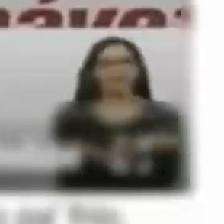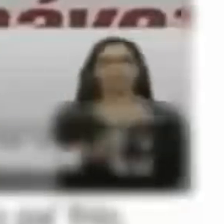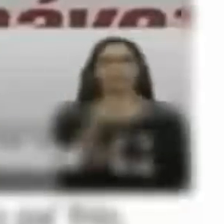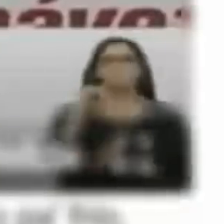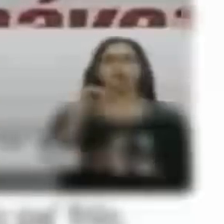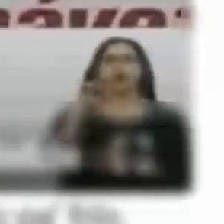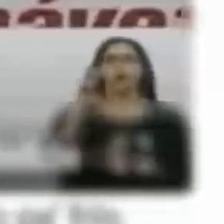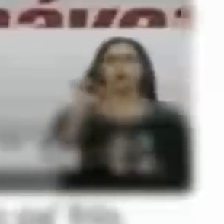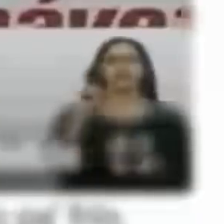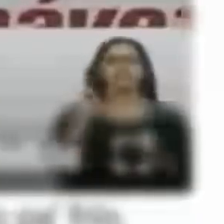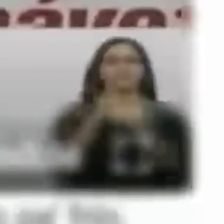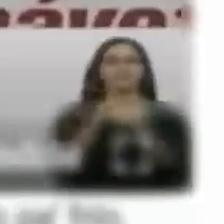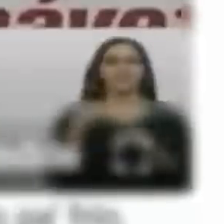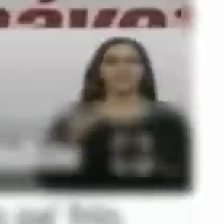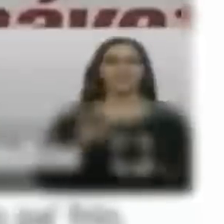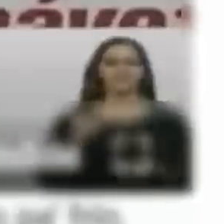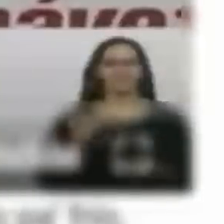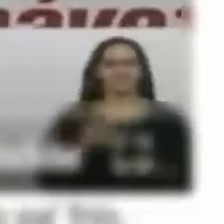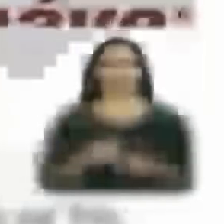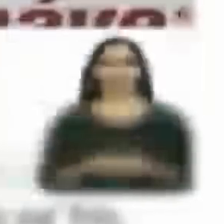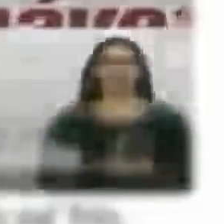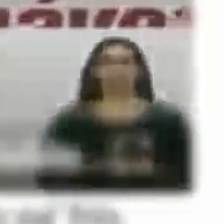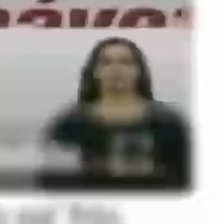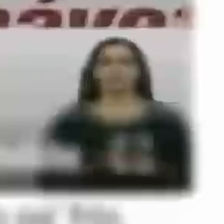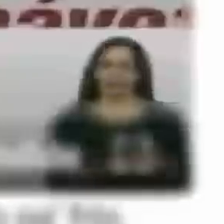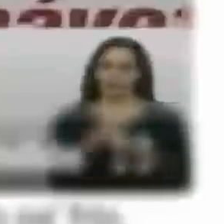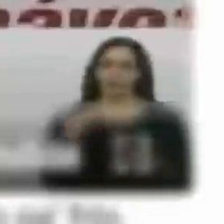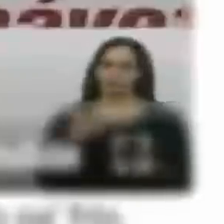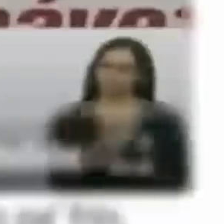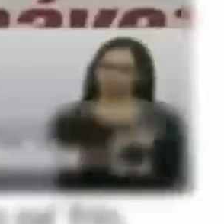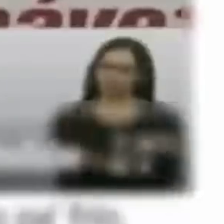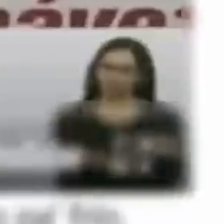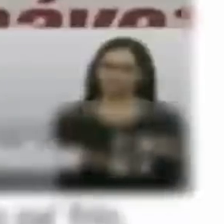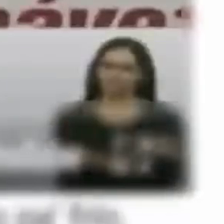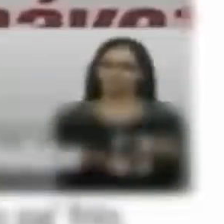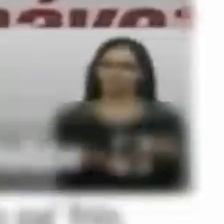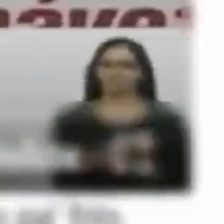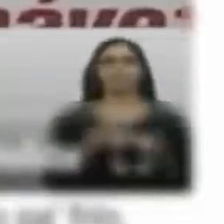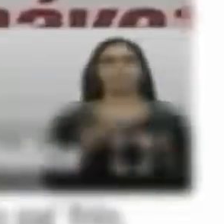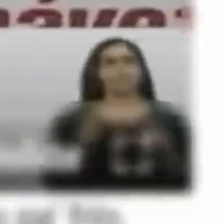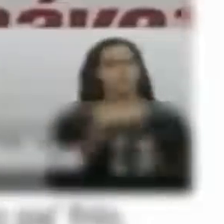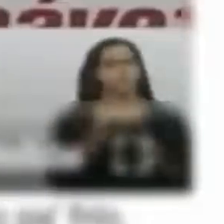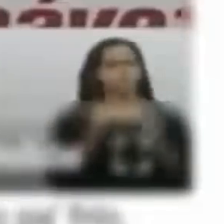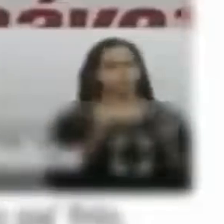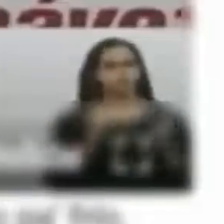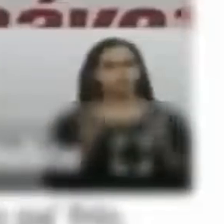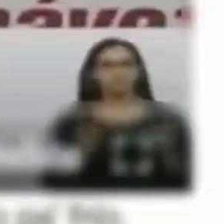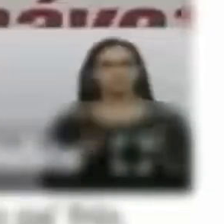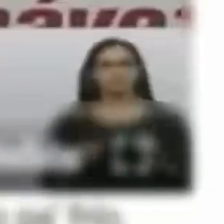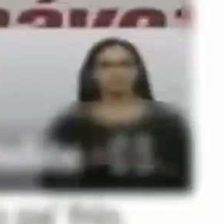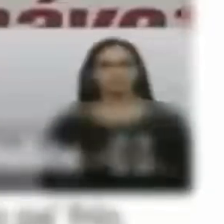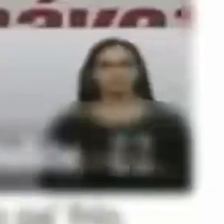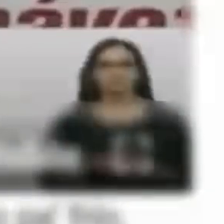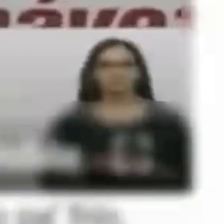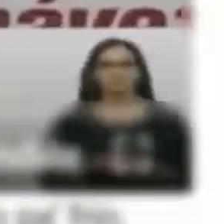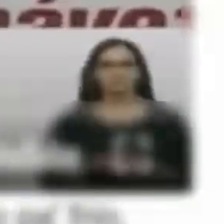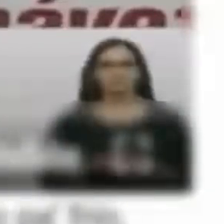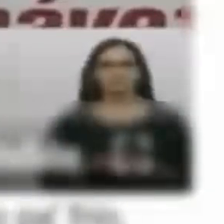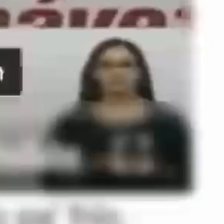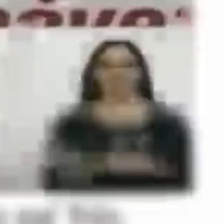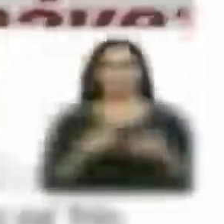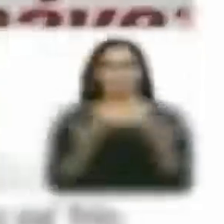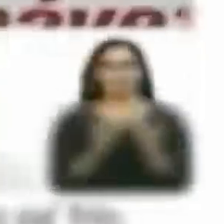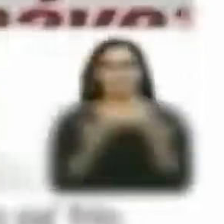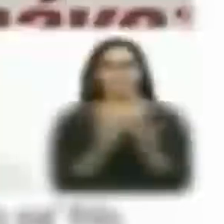Martín Rossi desde Argentina, los hermanos argentinos, un gran abrazo. Muchos se ponen, están peleados